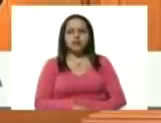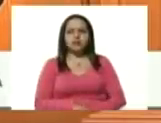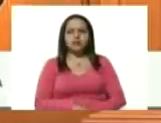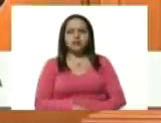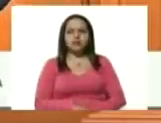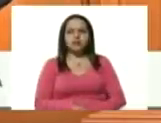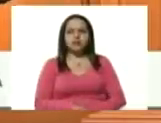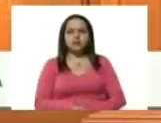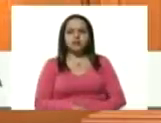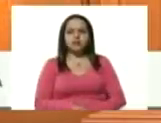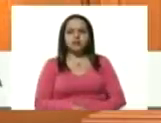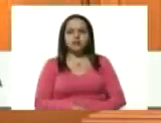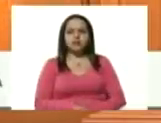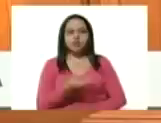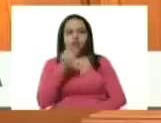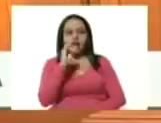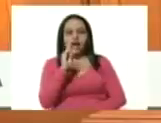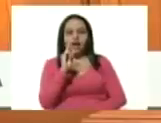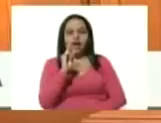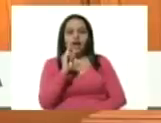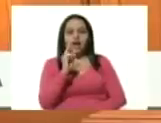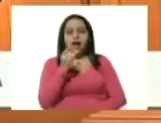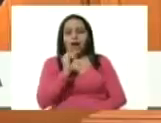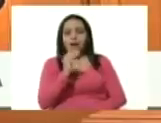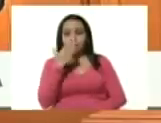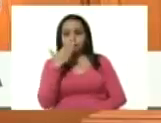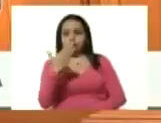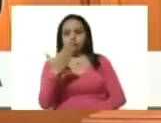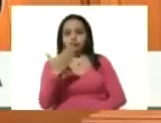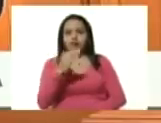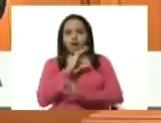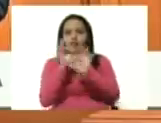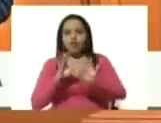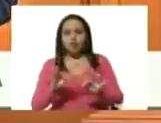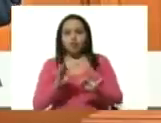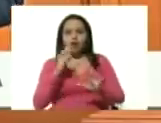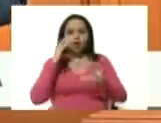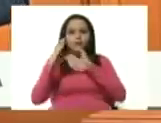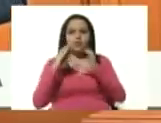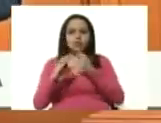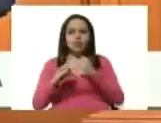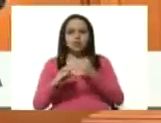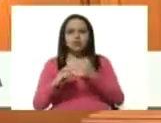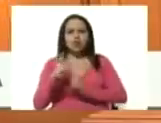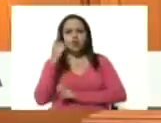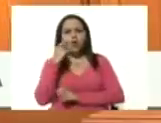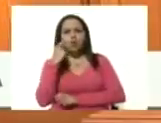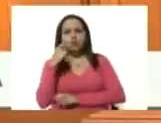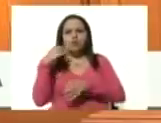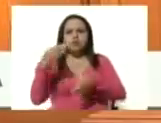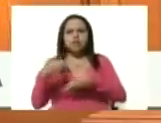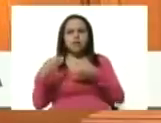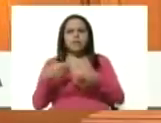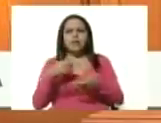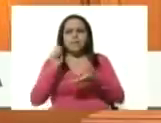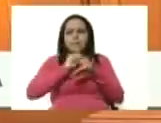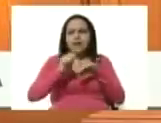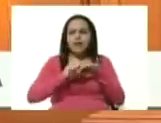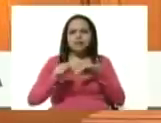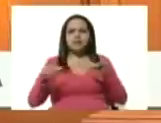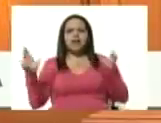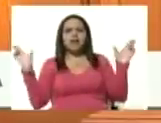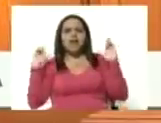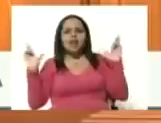que impacta los medios de comunicación tradicionales, la radio, la prensa escrita, la televisión,